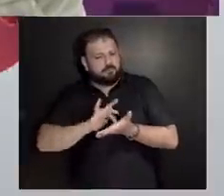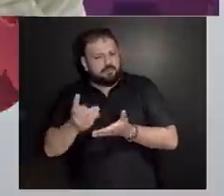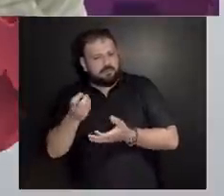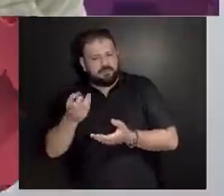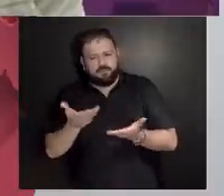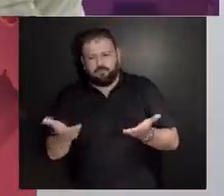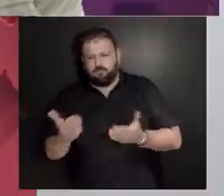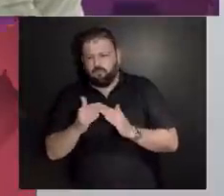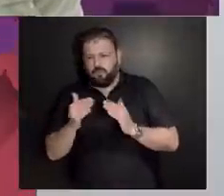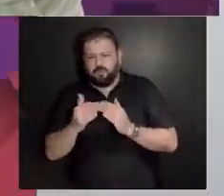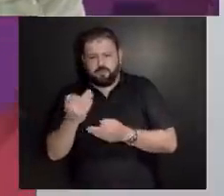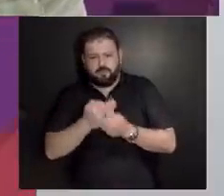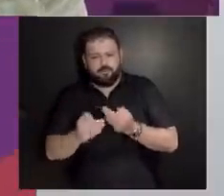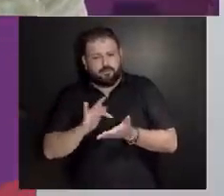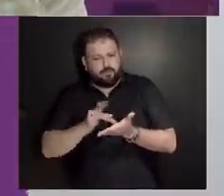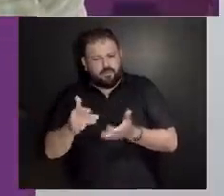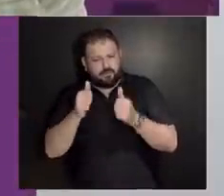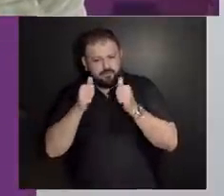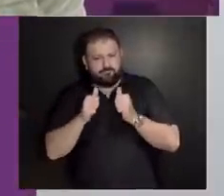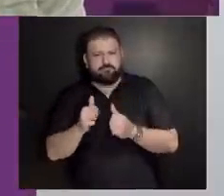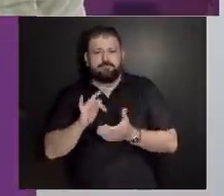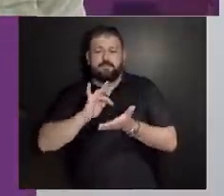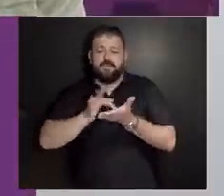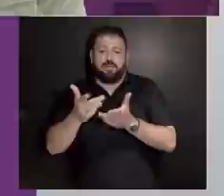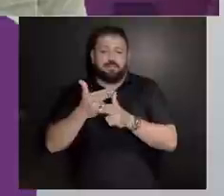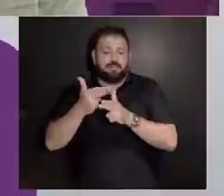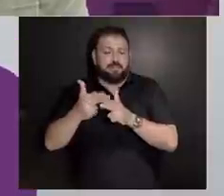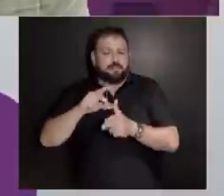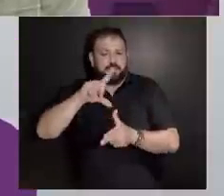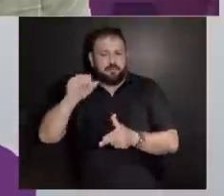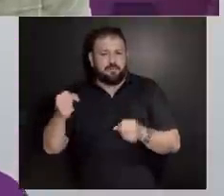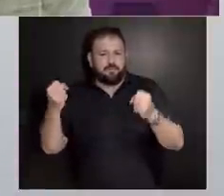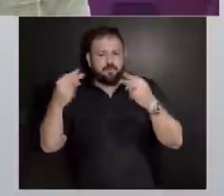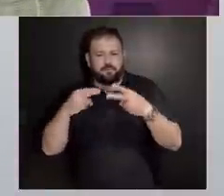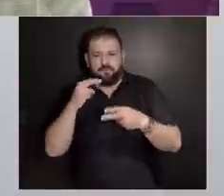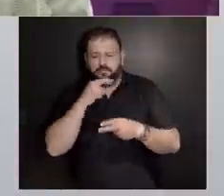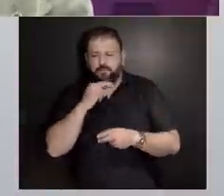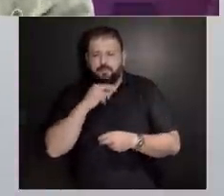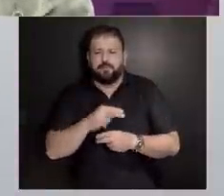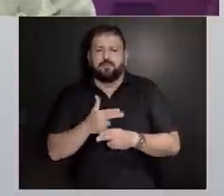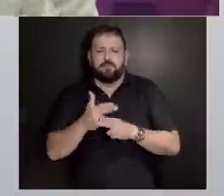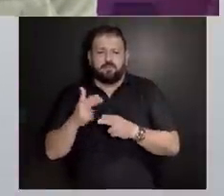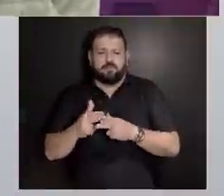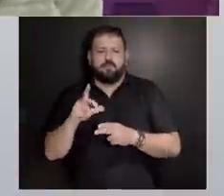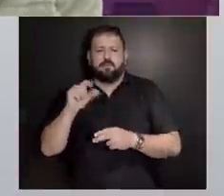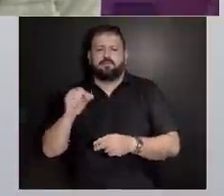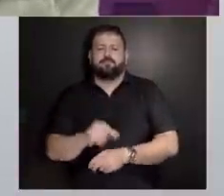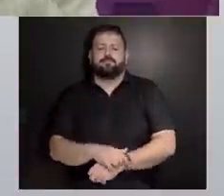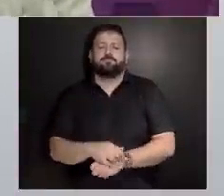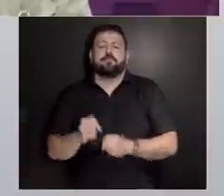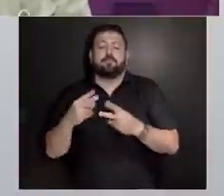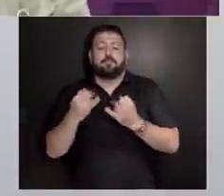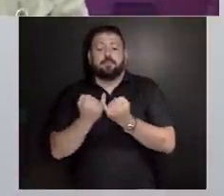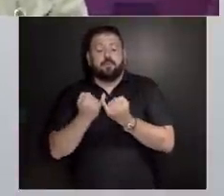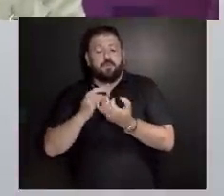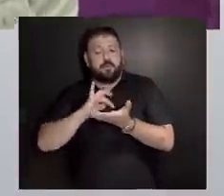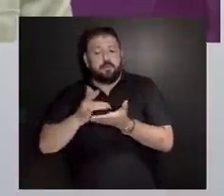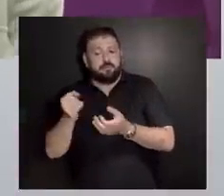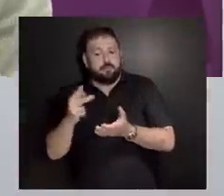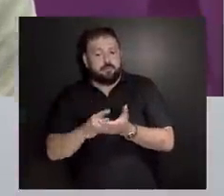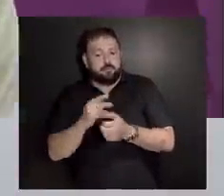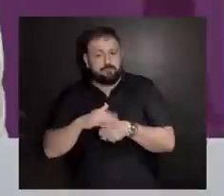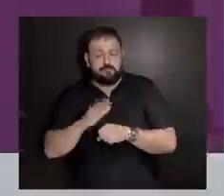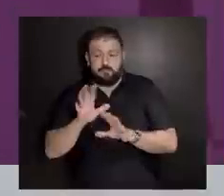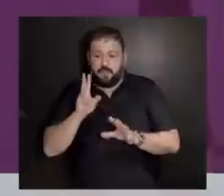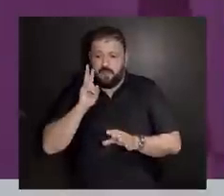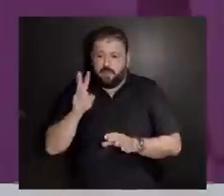vez más con nosotros. Gracias y hasta luego. Nos vemos pronto. Gracias a ustedes. Un placer tenerlos por acá una vez más. Y pues